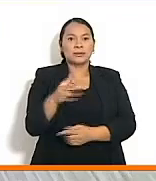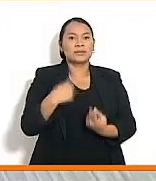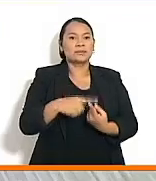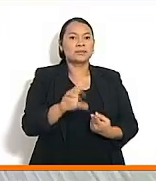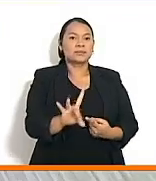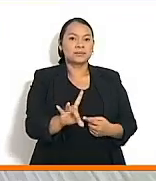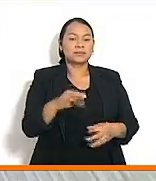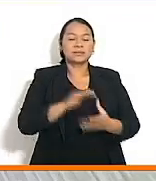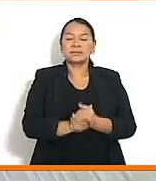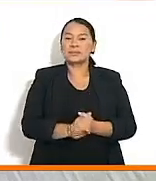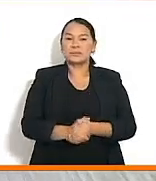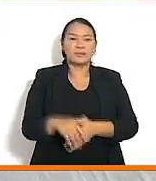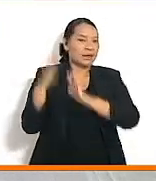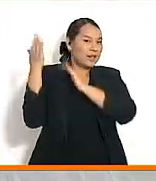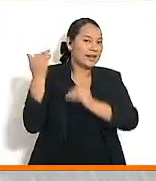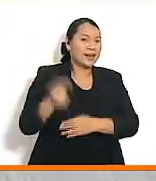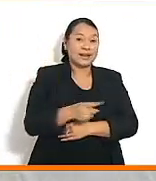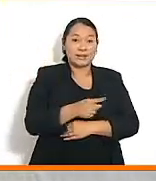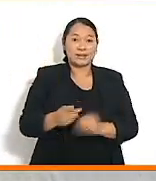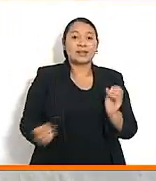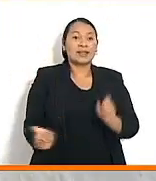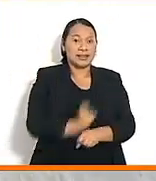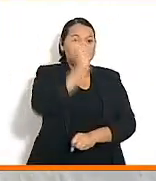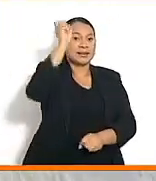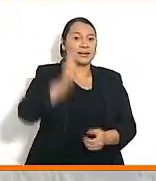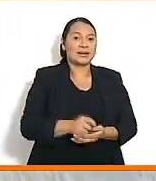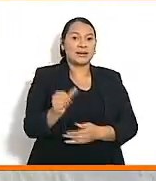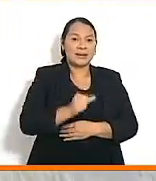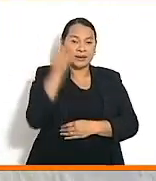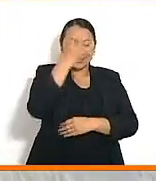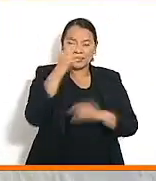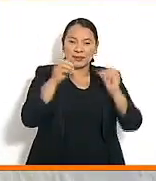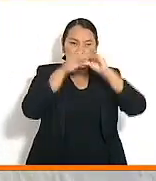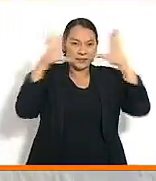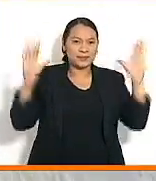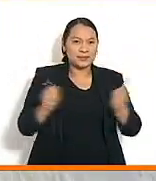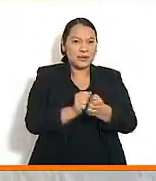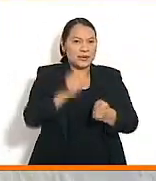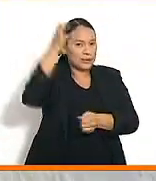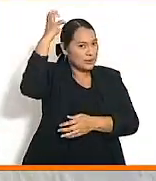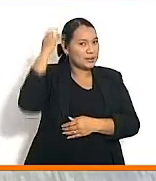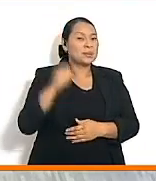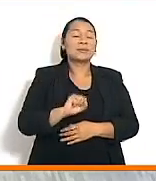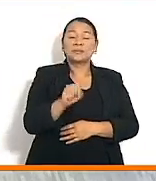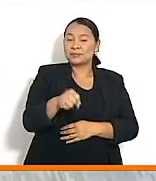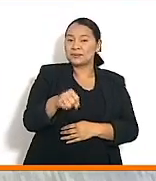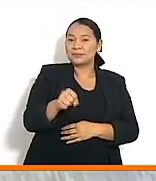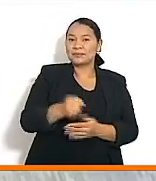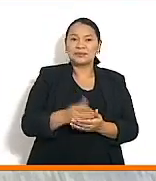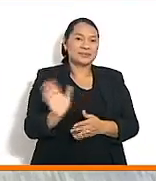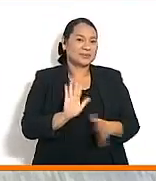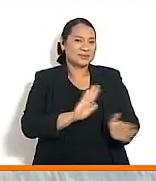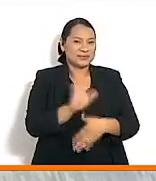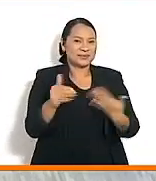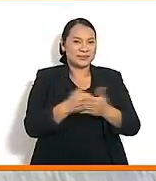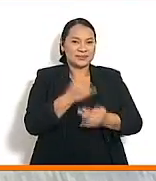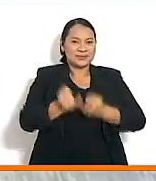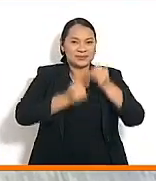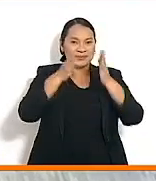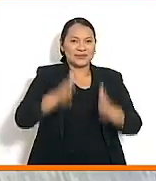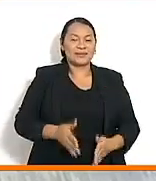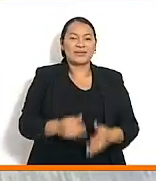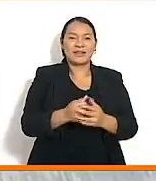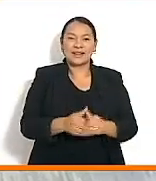8. Espero que haya sido uno de nuestros afortunados ganadores en esta linda mañana junto a Charlyn. Claro que sí, Kenia. Nos despedimos de todos nuestros jugadores